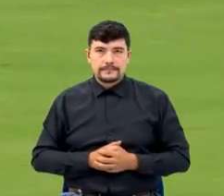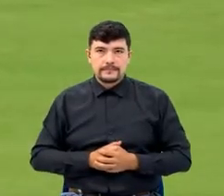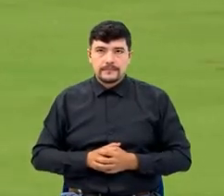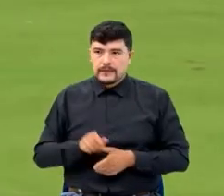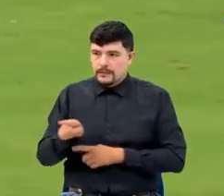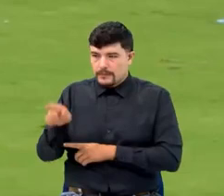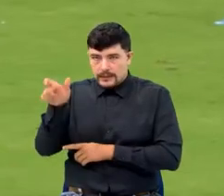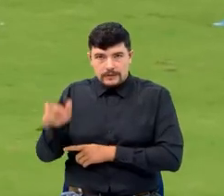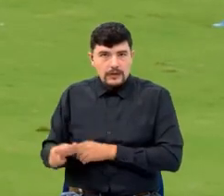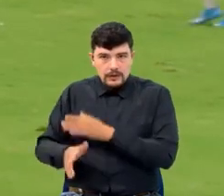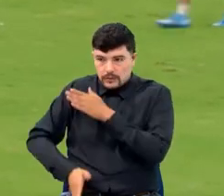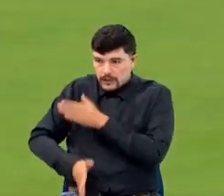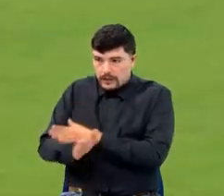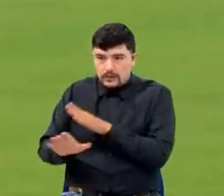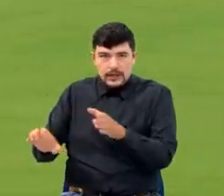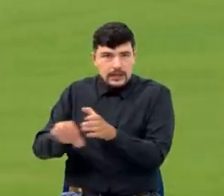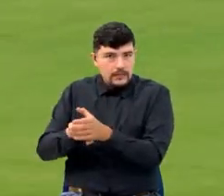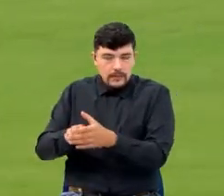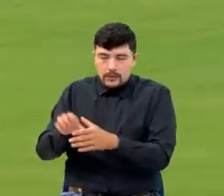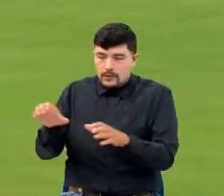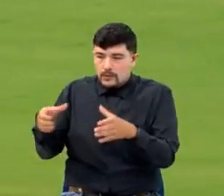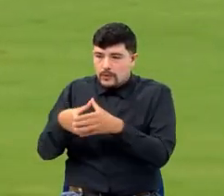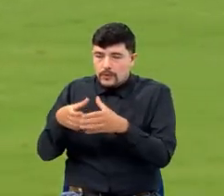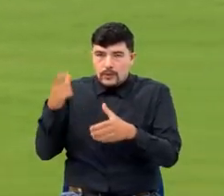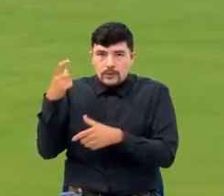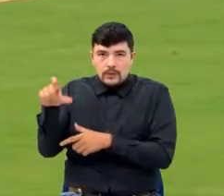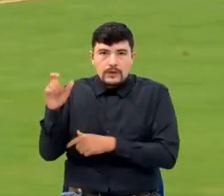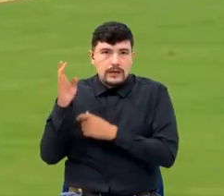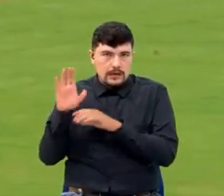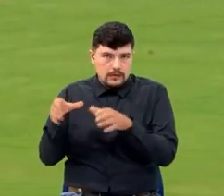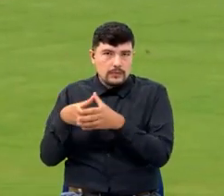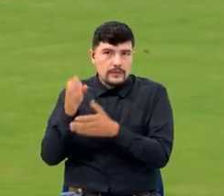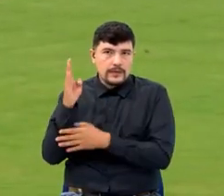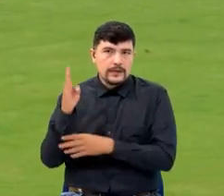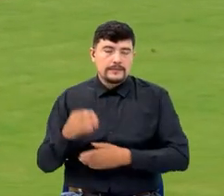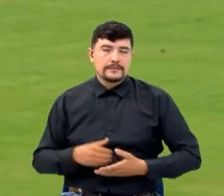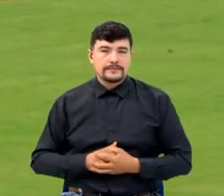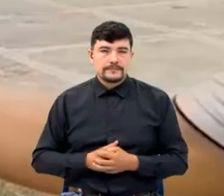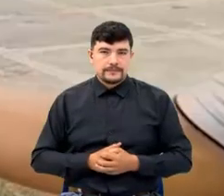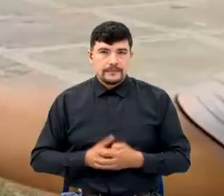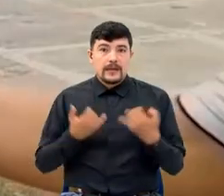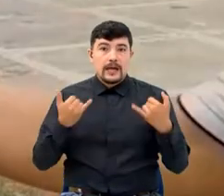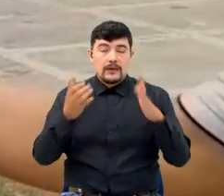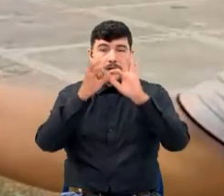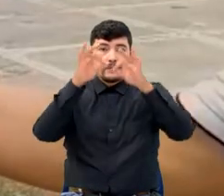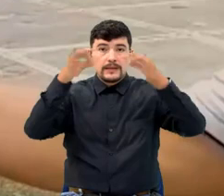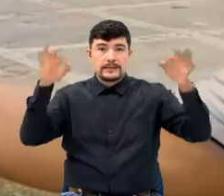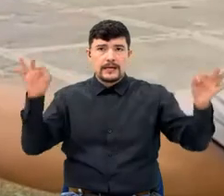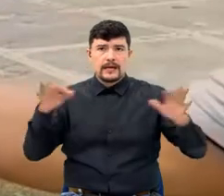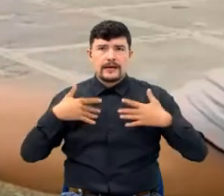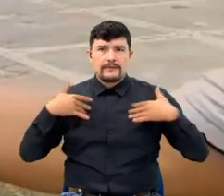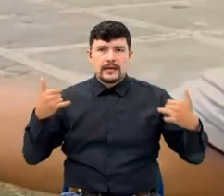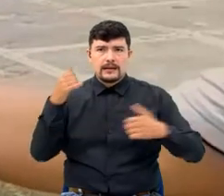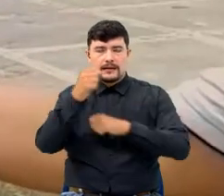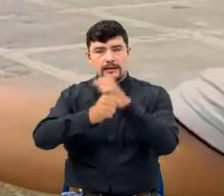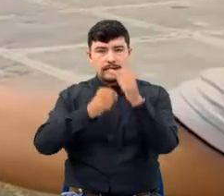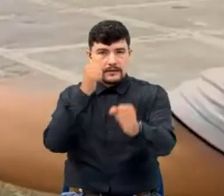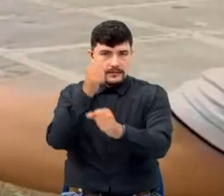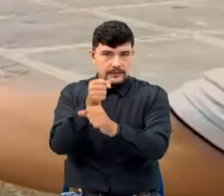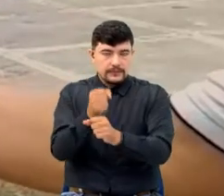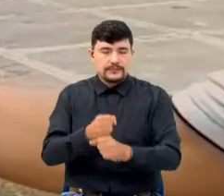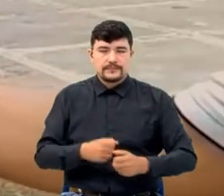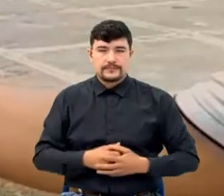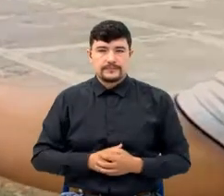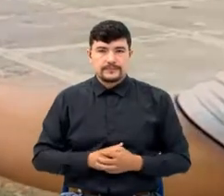para enviar un mensaje a todos los hinchas del doblemente glorioso Cúcuta Deportivo. Que un mensaje de feliz año, que el